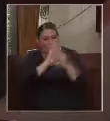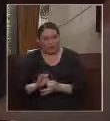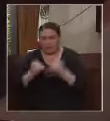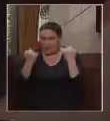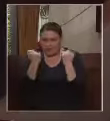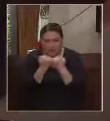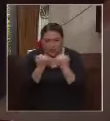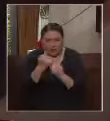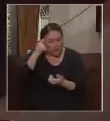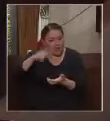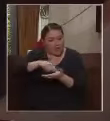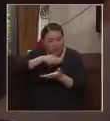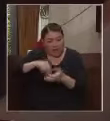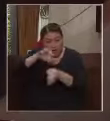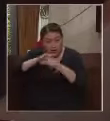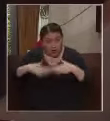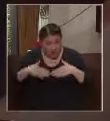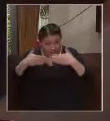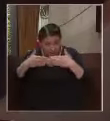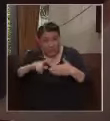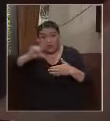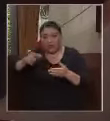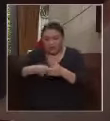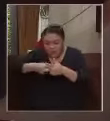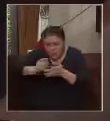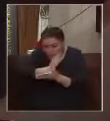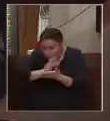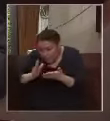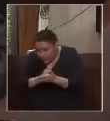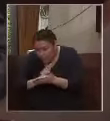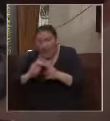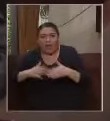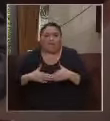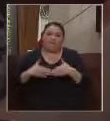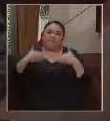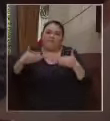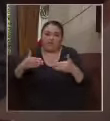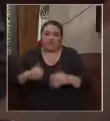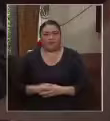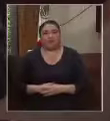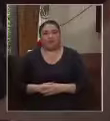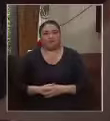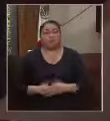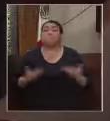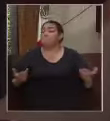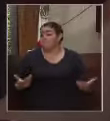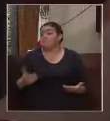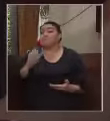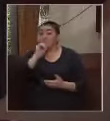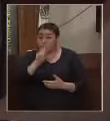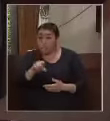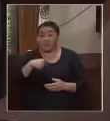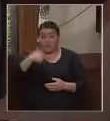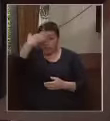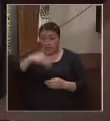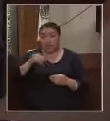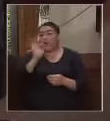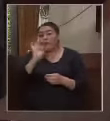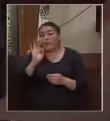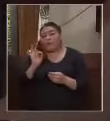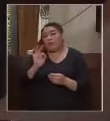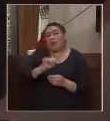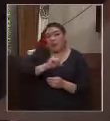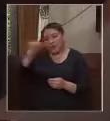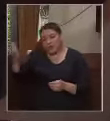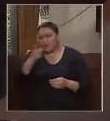y a la votación. La circunstancia descrita justamente podría declararla en alguna otra circunstancia